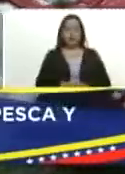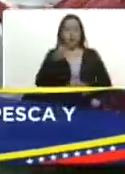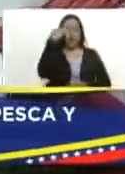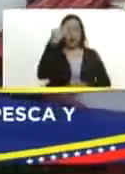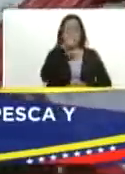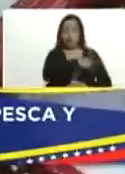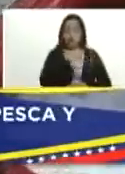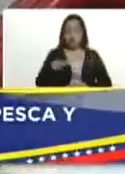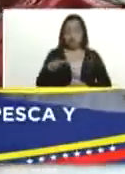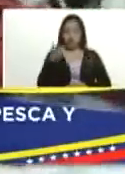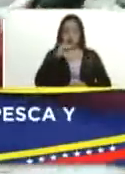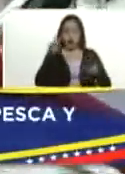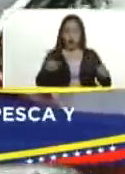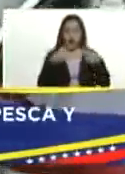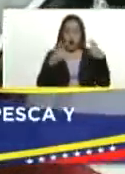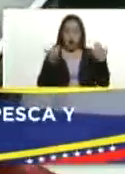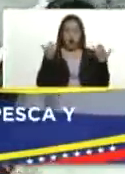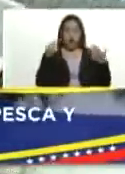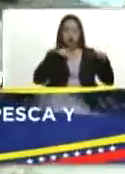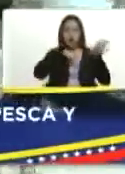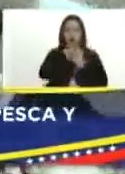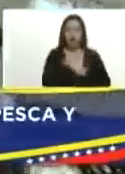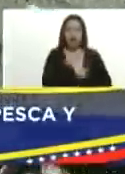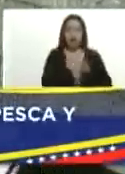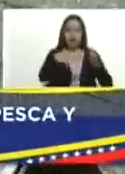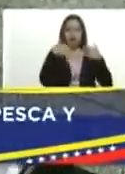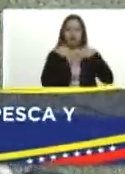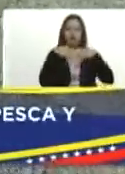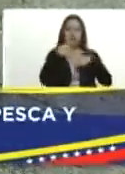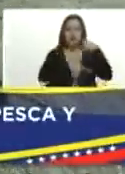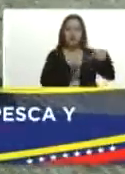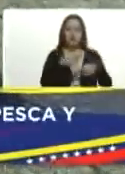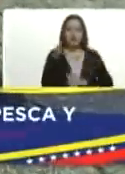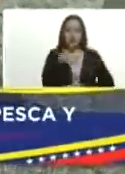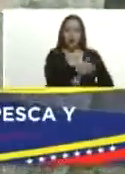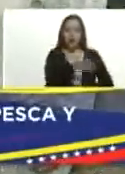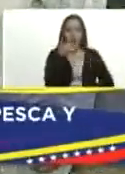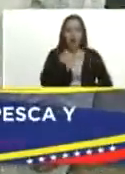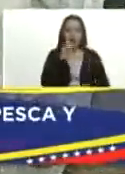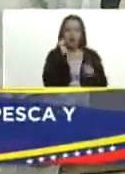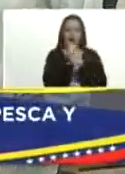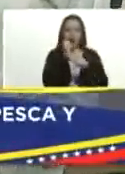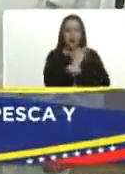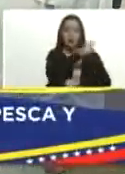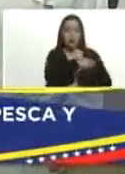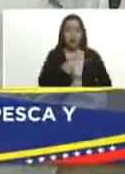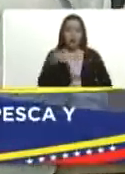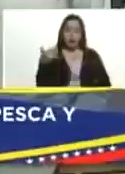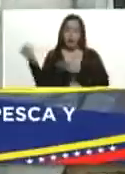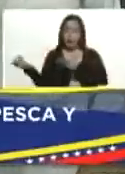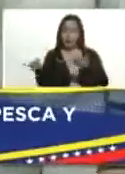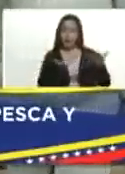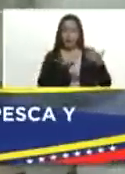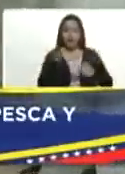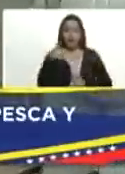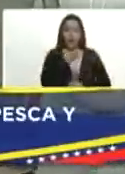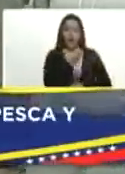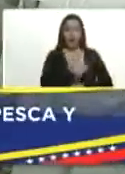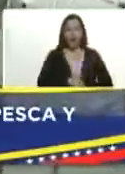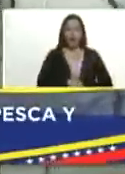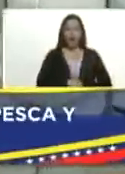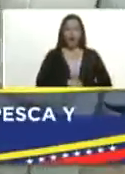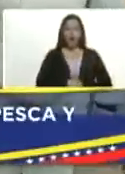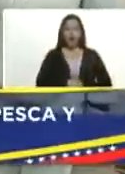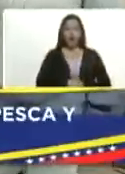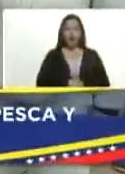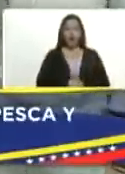de pescado. Estamos entrando con las trabajadoras y aquí va llegando el pescadito, ¿ah? El pescado fresco. Aquí está